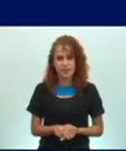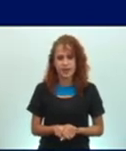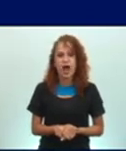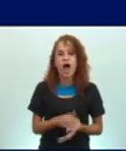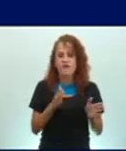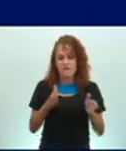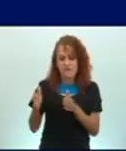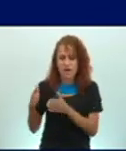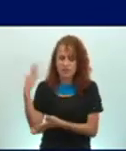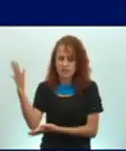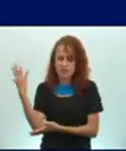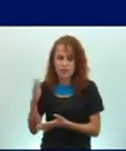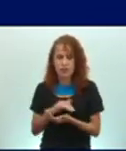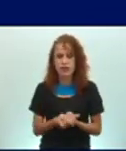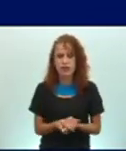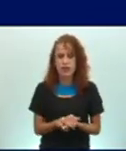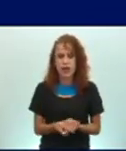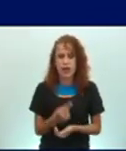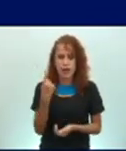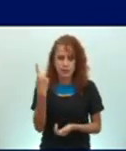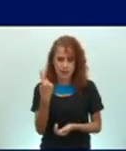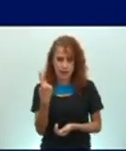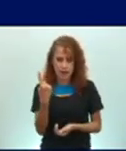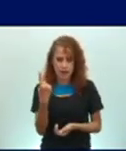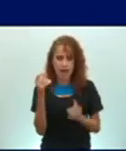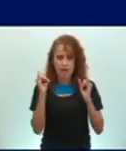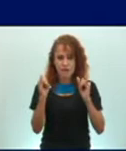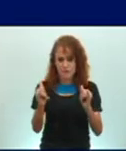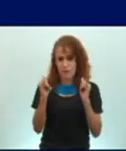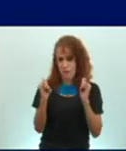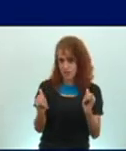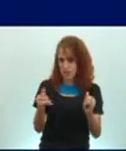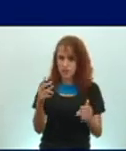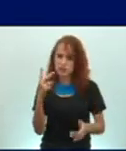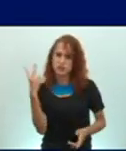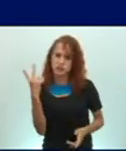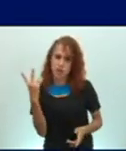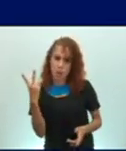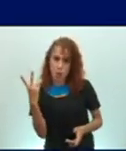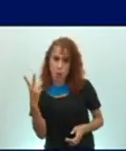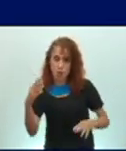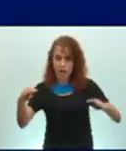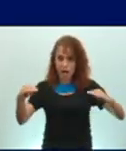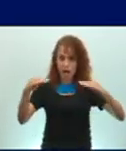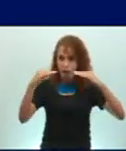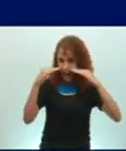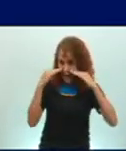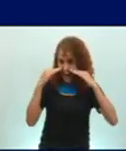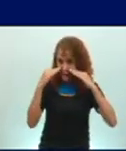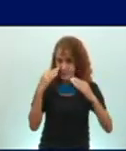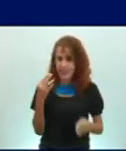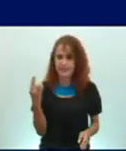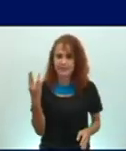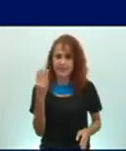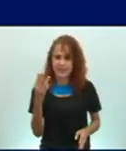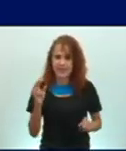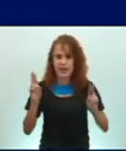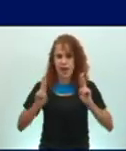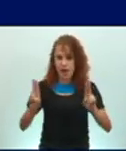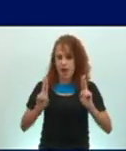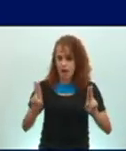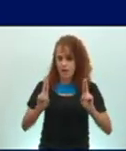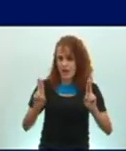Las fases ciclónicas son informativa, alerta ciclónica, emergencia ciclónica y